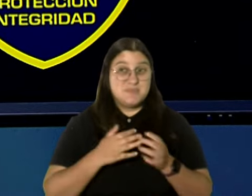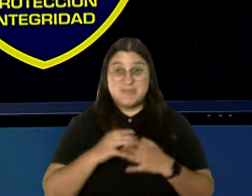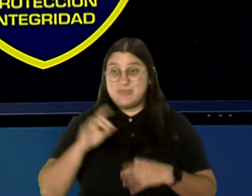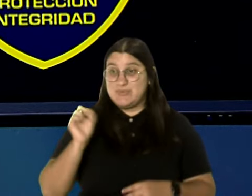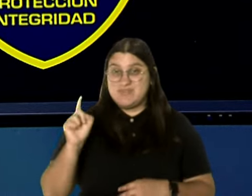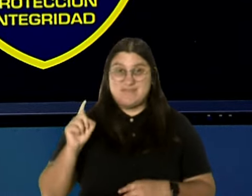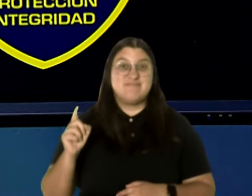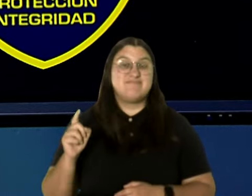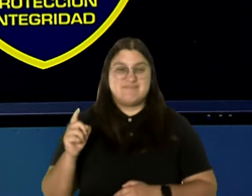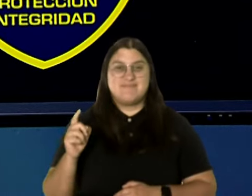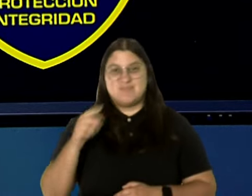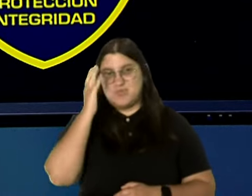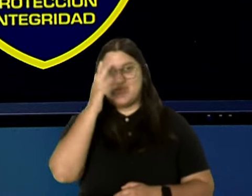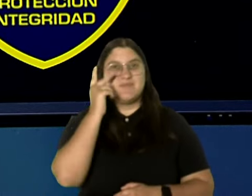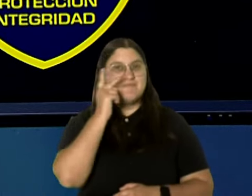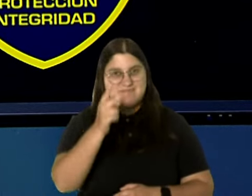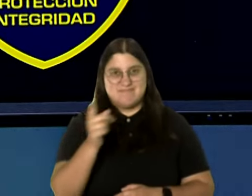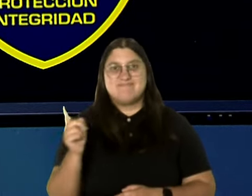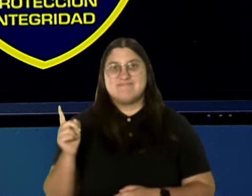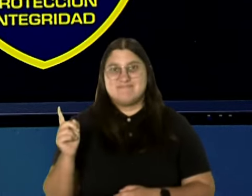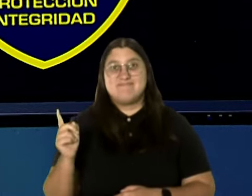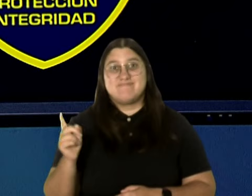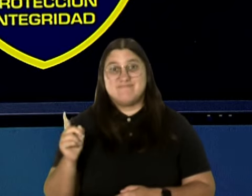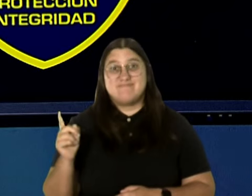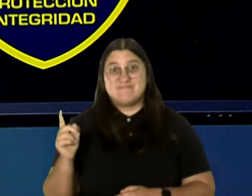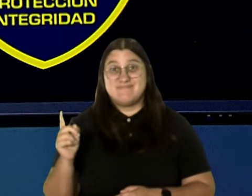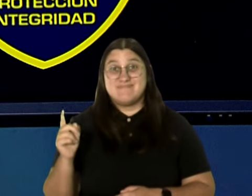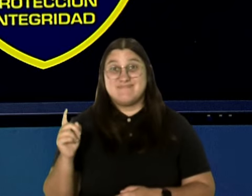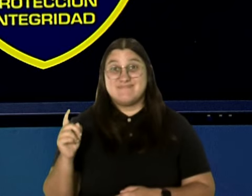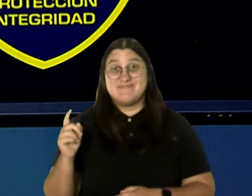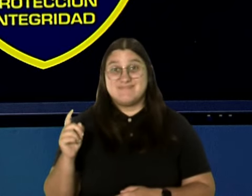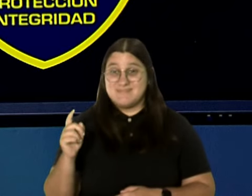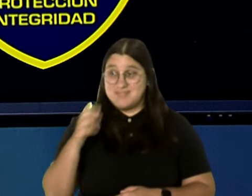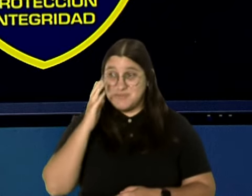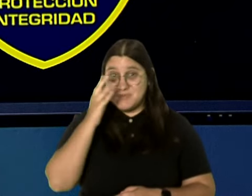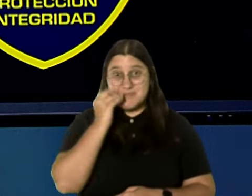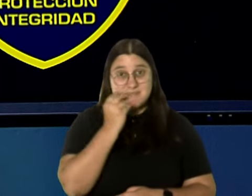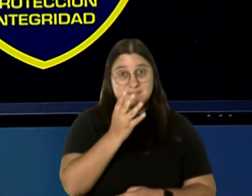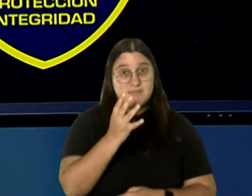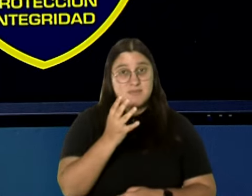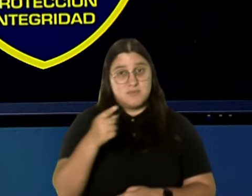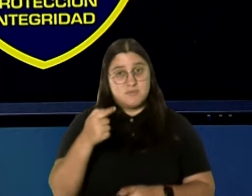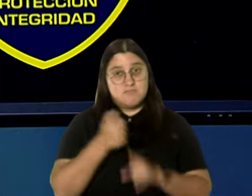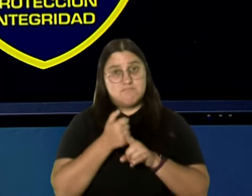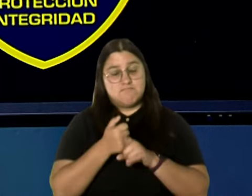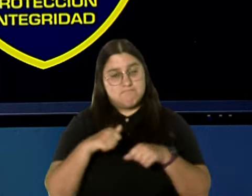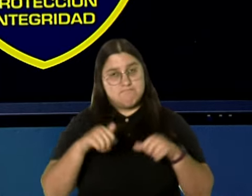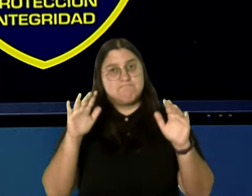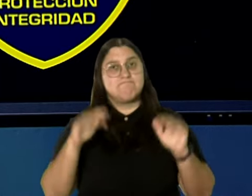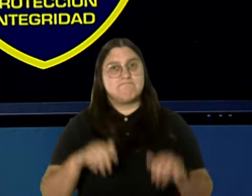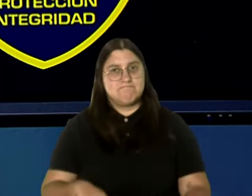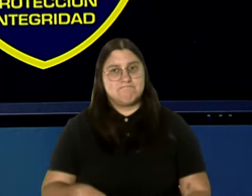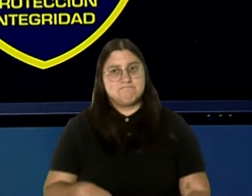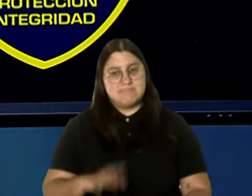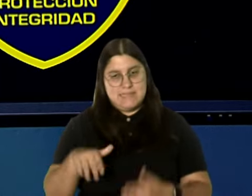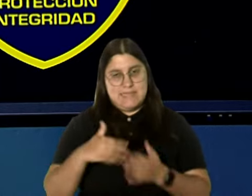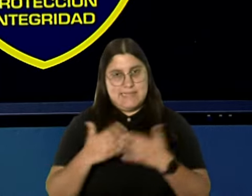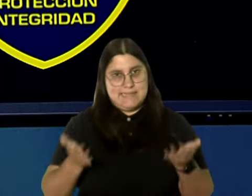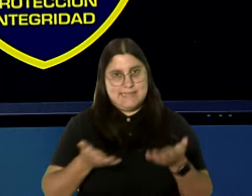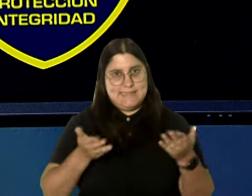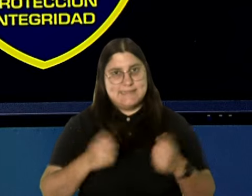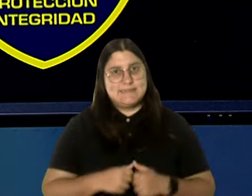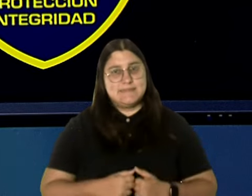ver. Y te vamos a indicar de que te entregues, que es lo mejor que puedes hacer. Llega hasta acá, llega